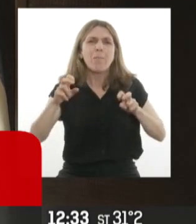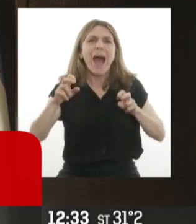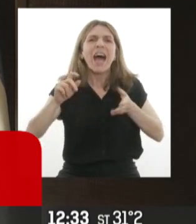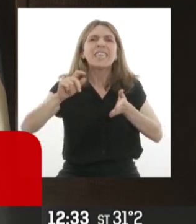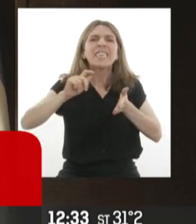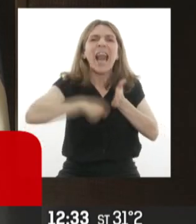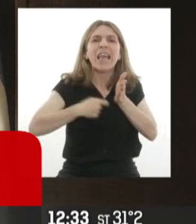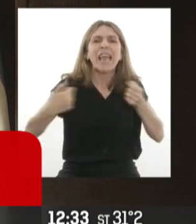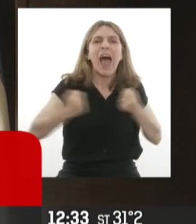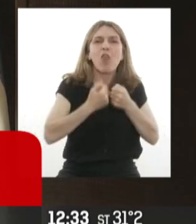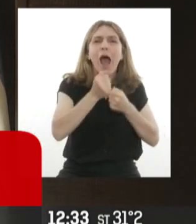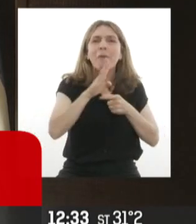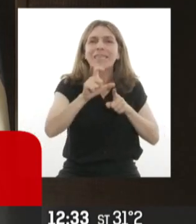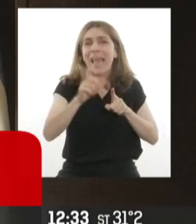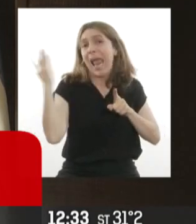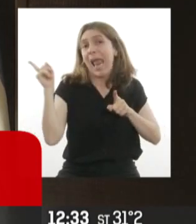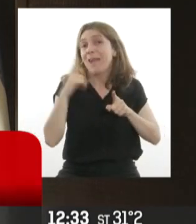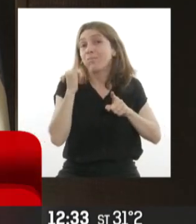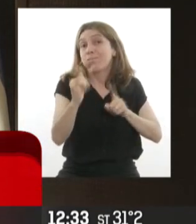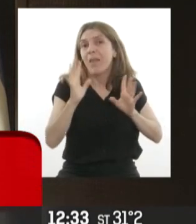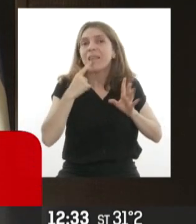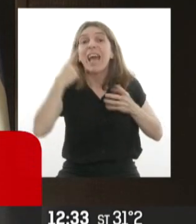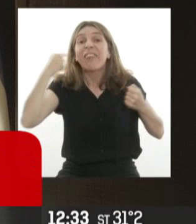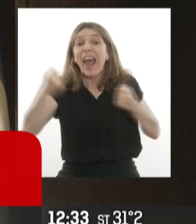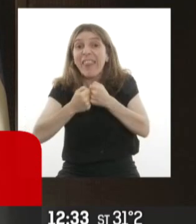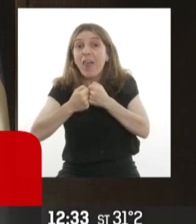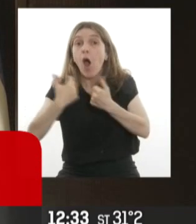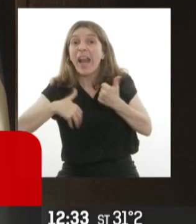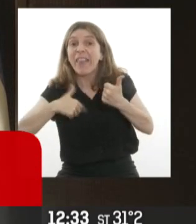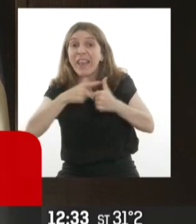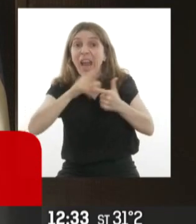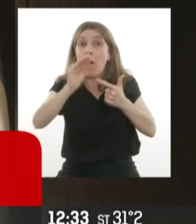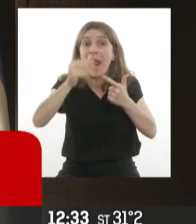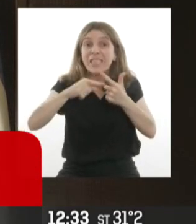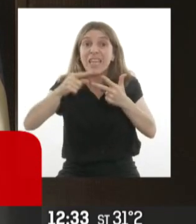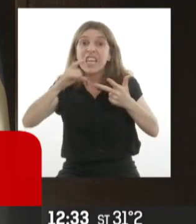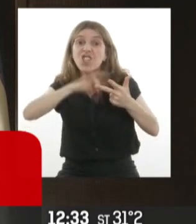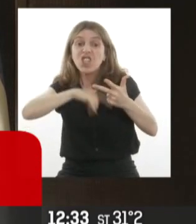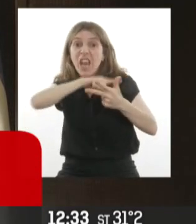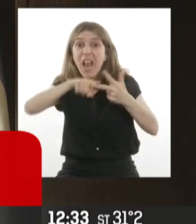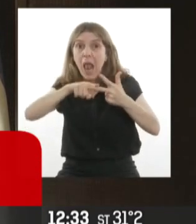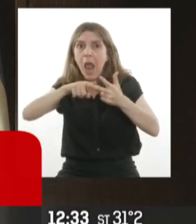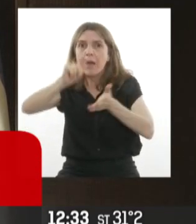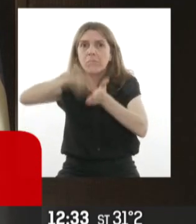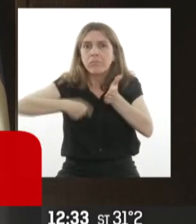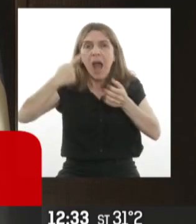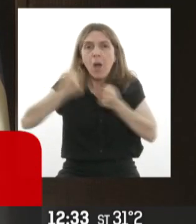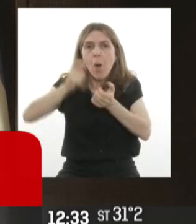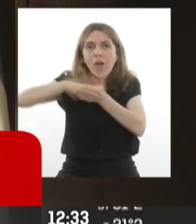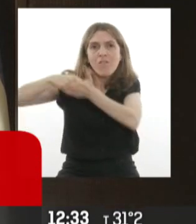él, que era el tratado entre Argentina, Brasil y Chile. Y él